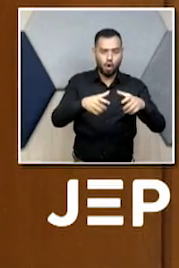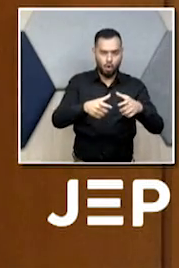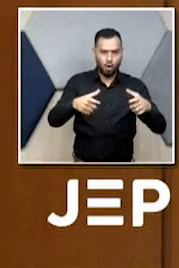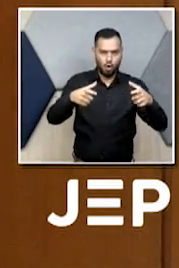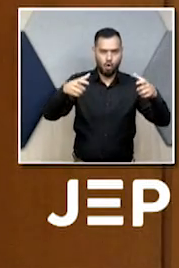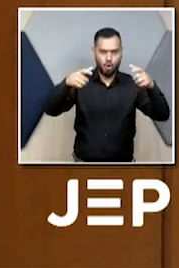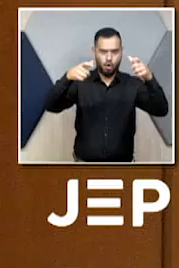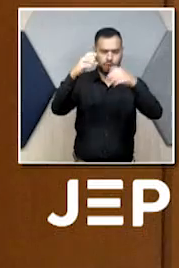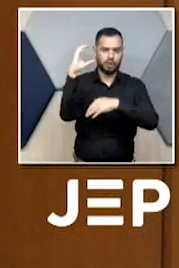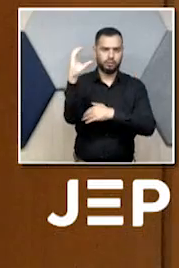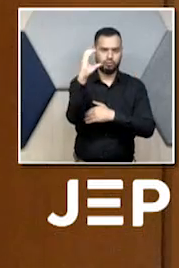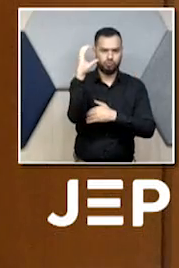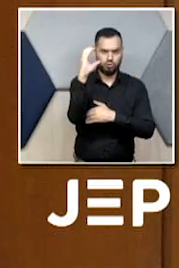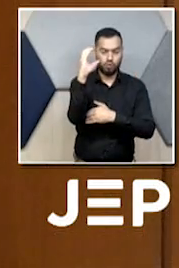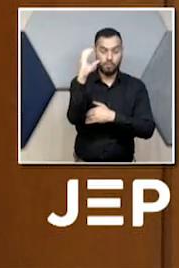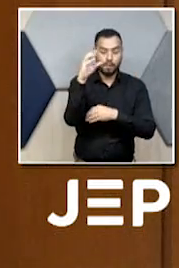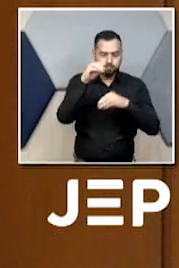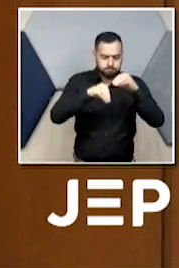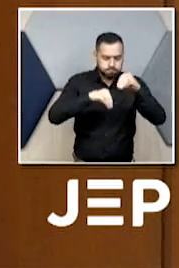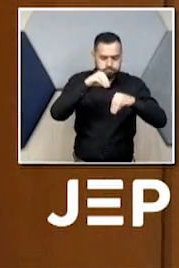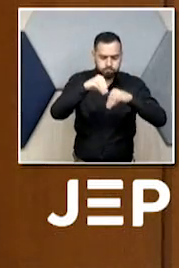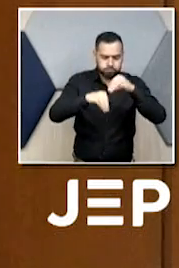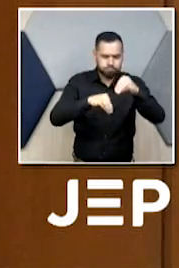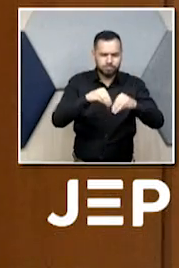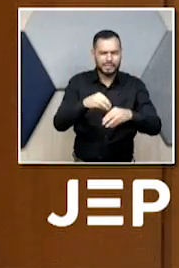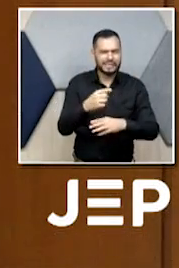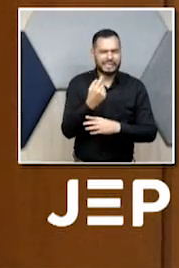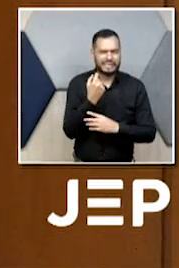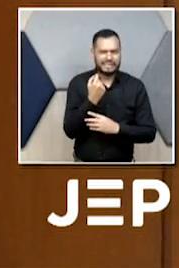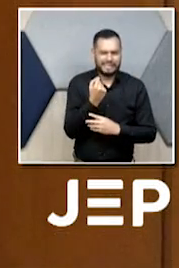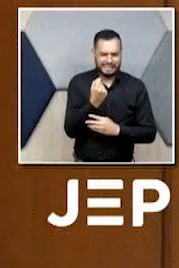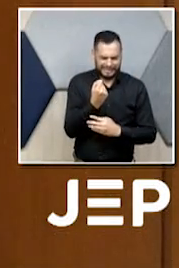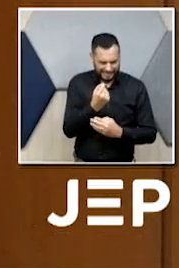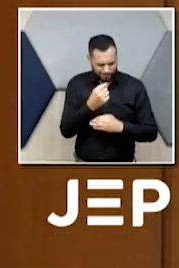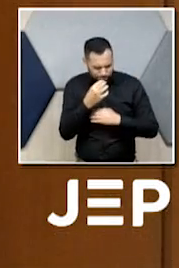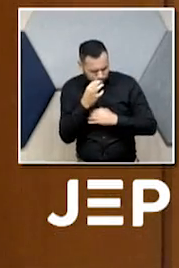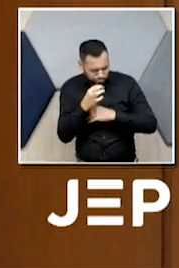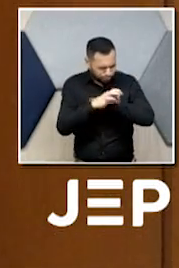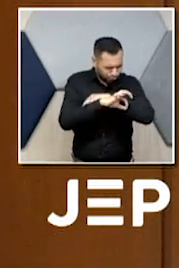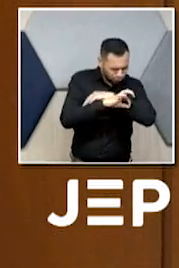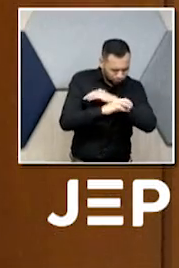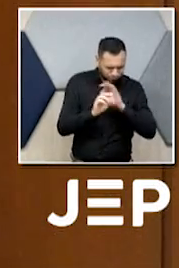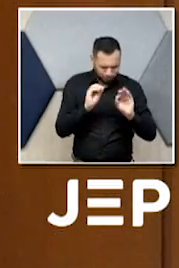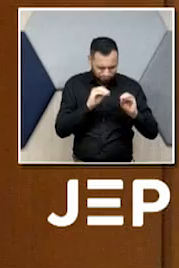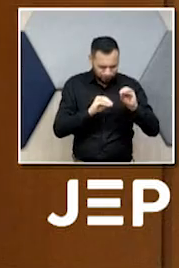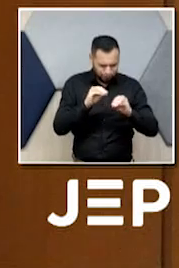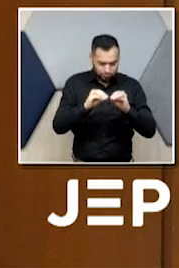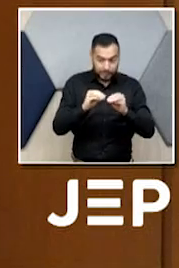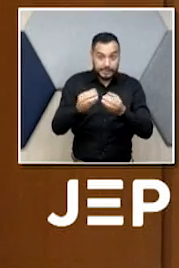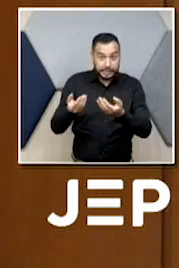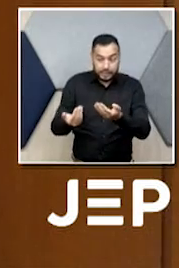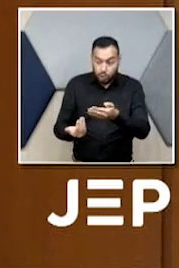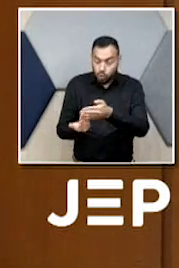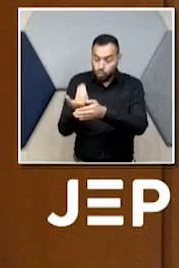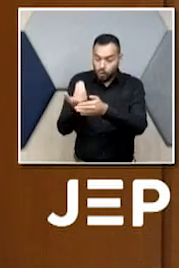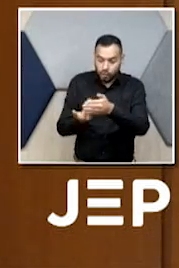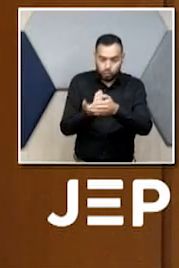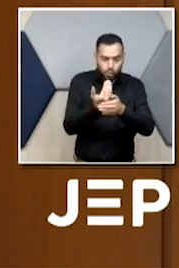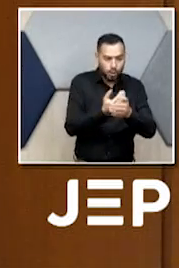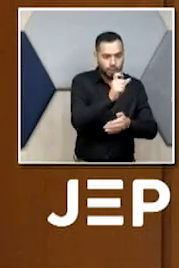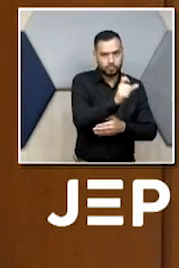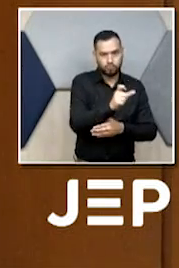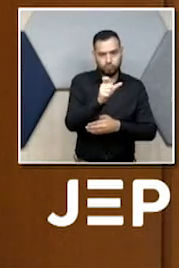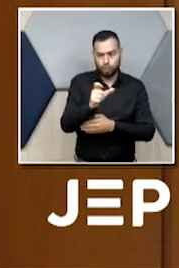elaborar una delicada arquitectura que permita recibir nuevos sujetos y nuevos actores